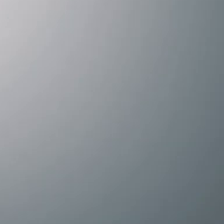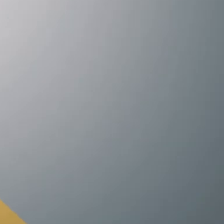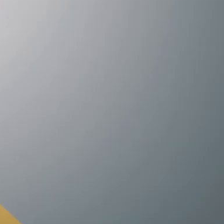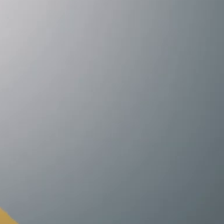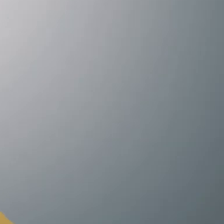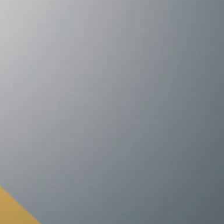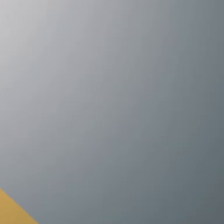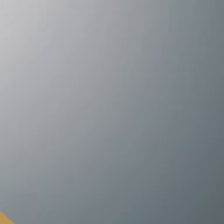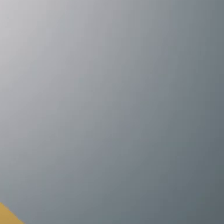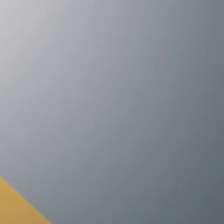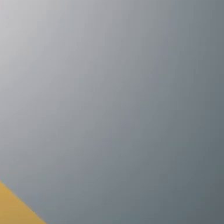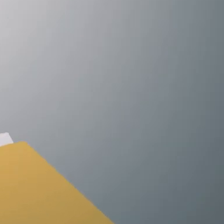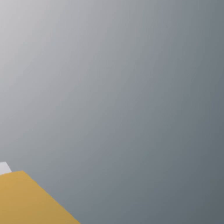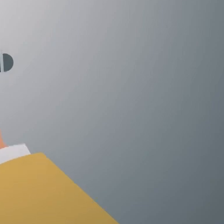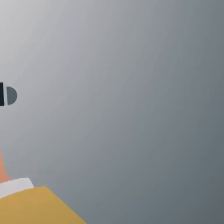¡Gracias!